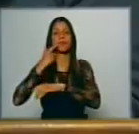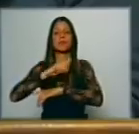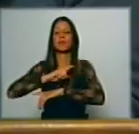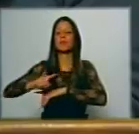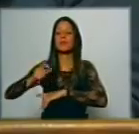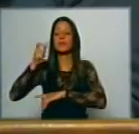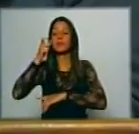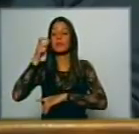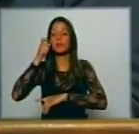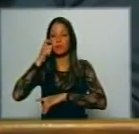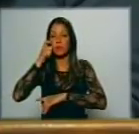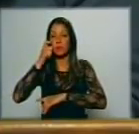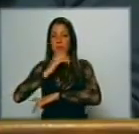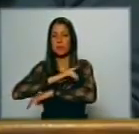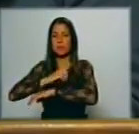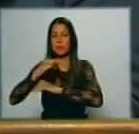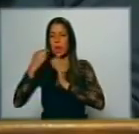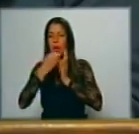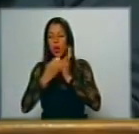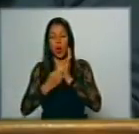de la Comisión Técnica